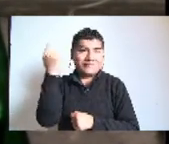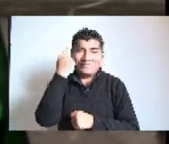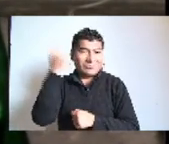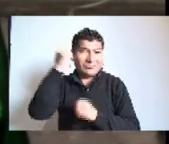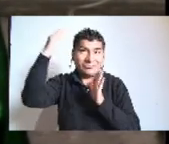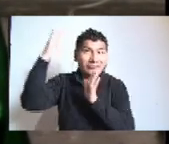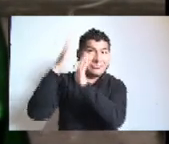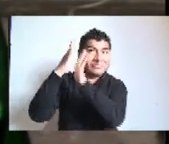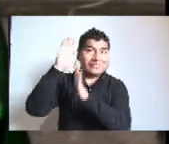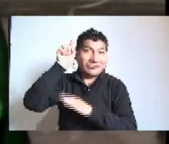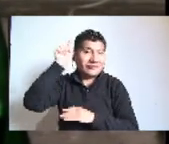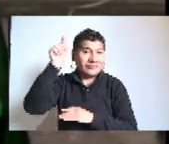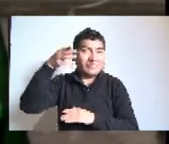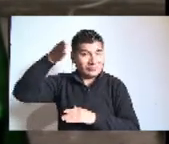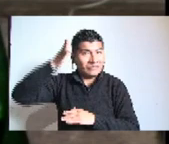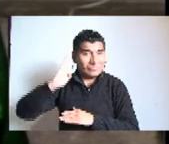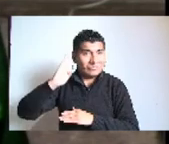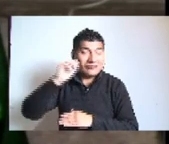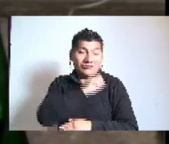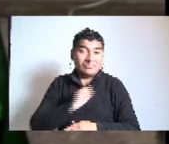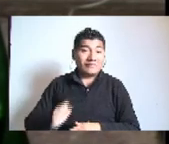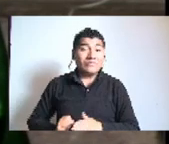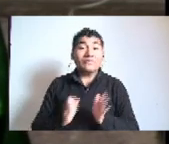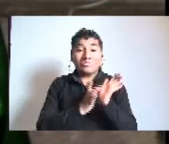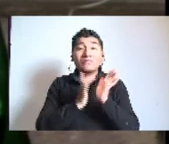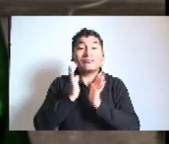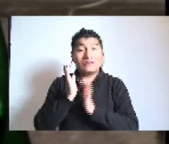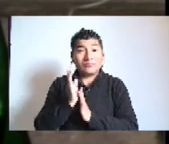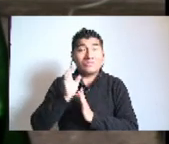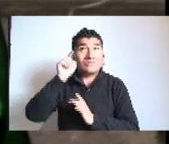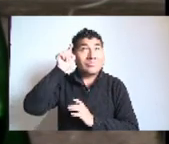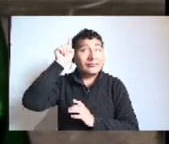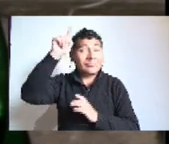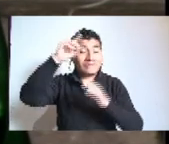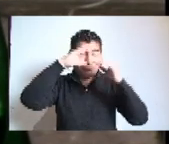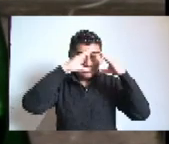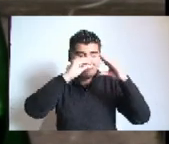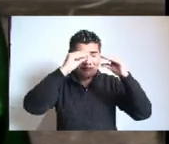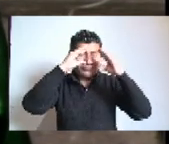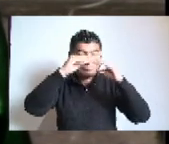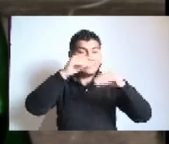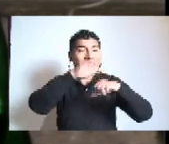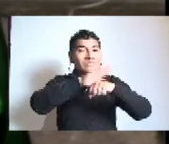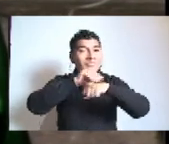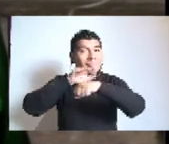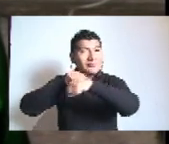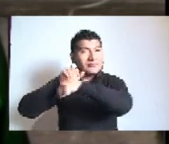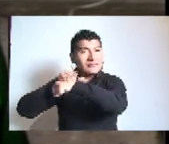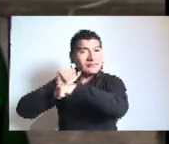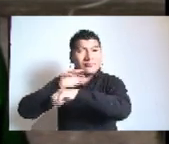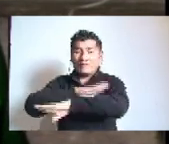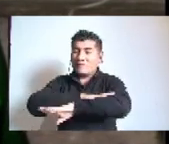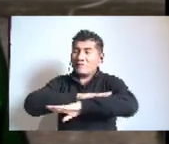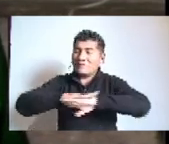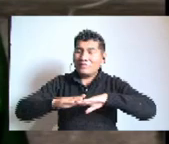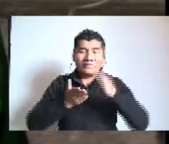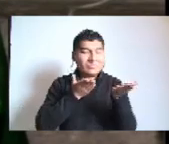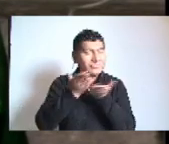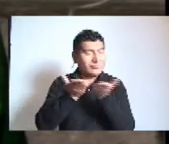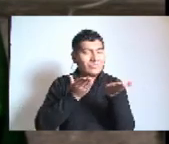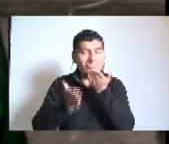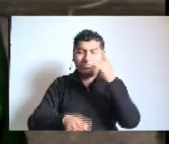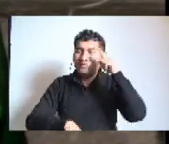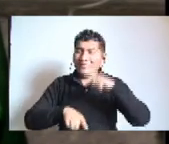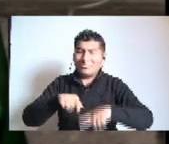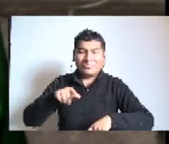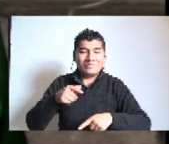delante de Dios. Y el Señor Jesús en la enseñanza llama: ningún siervo puede